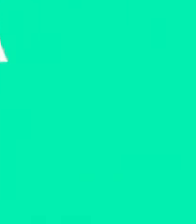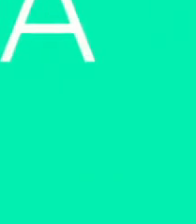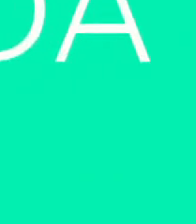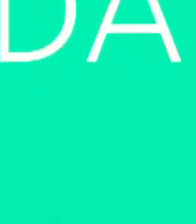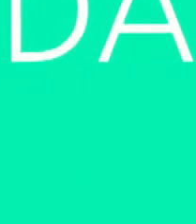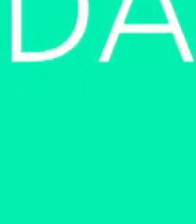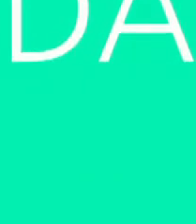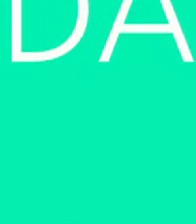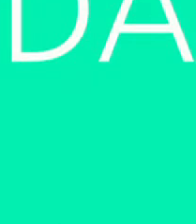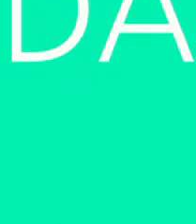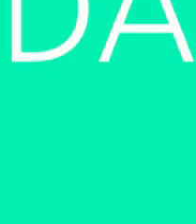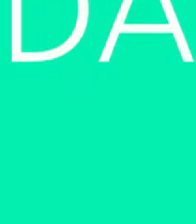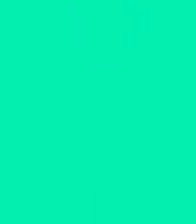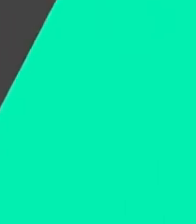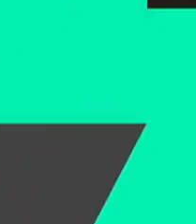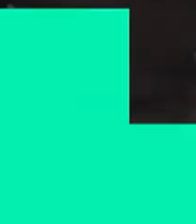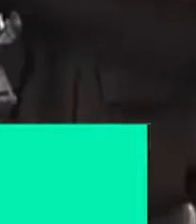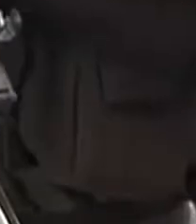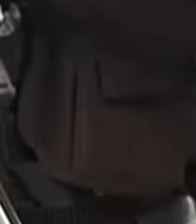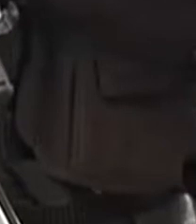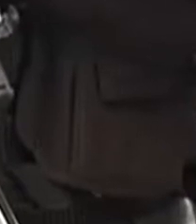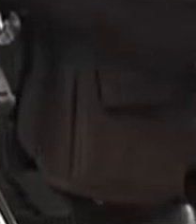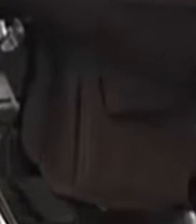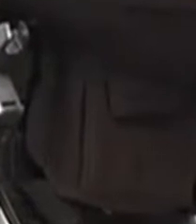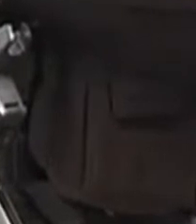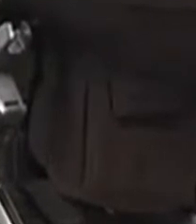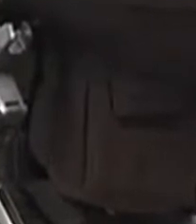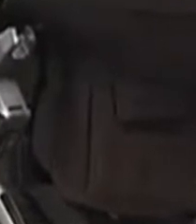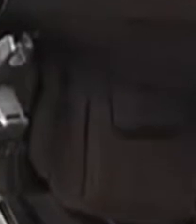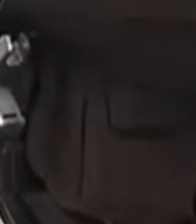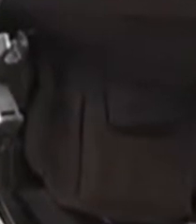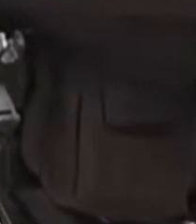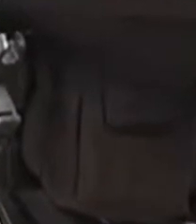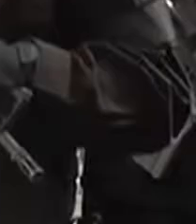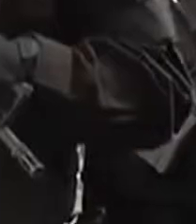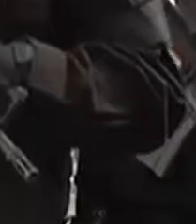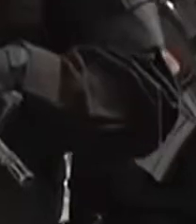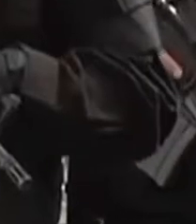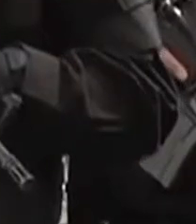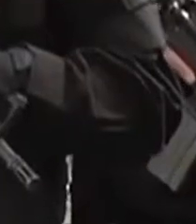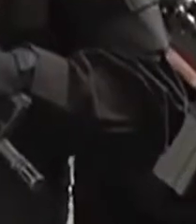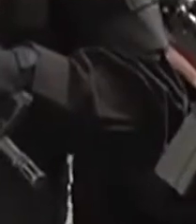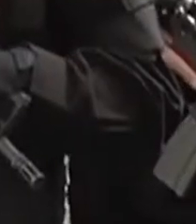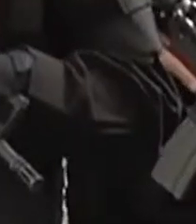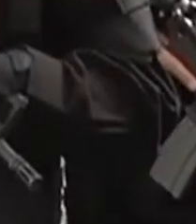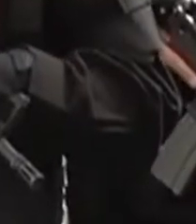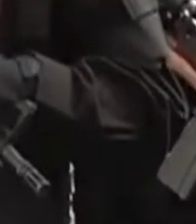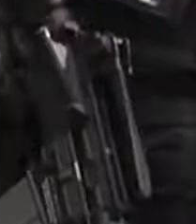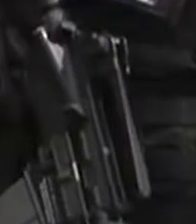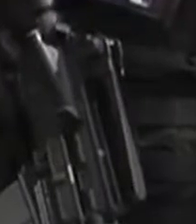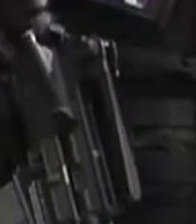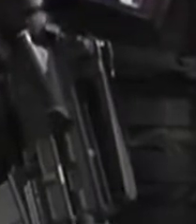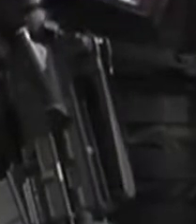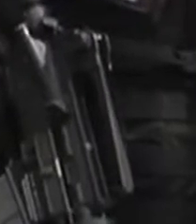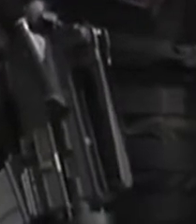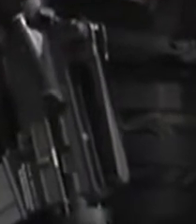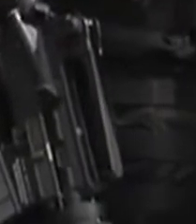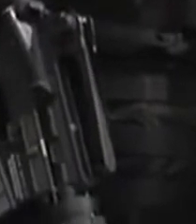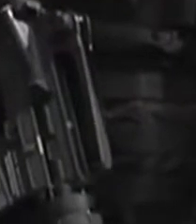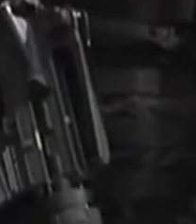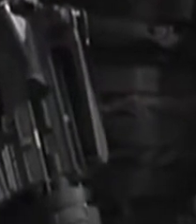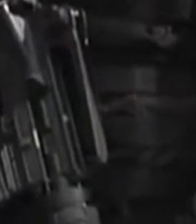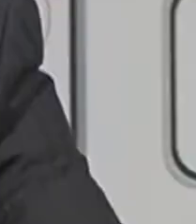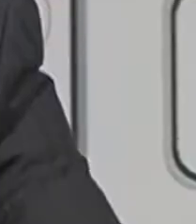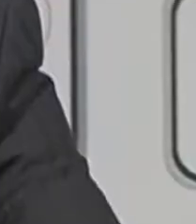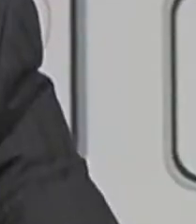hoy en martes de fiscales si usted conoce alguna víctima de secuestro el fiscal especial para la atención del delito